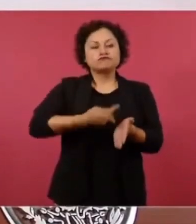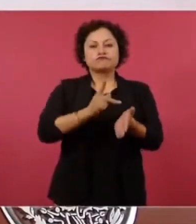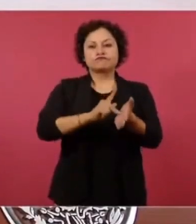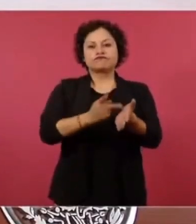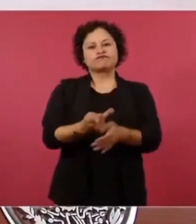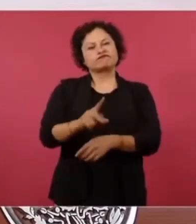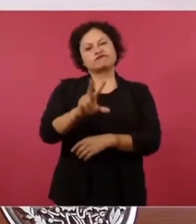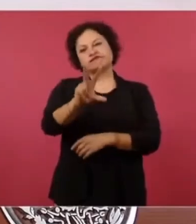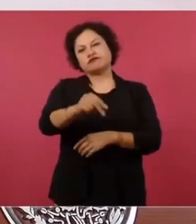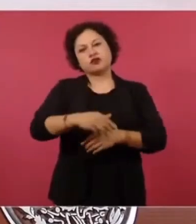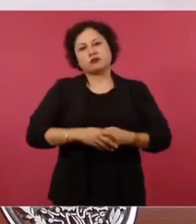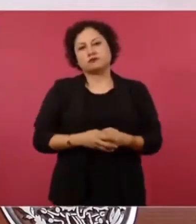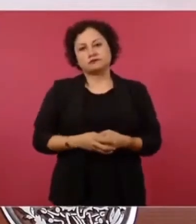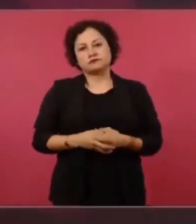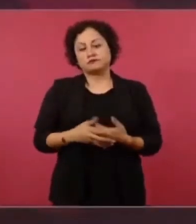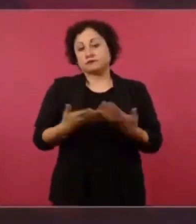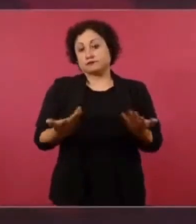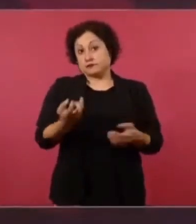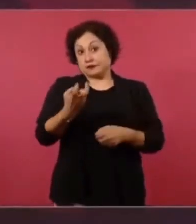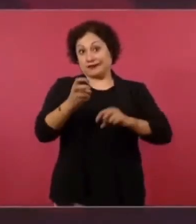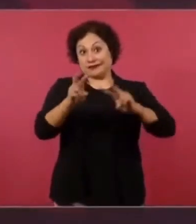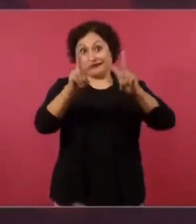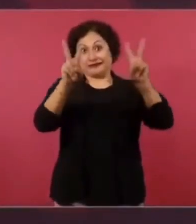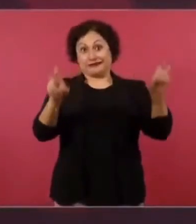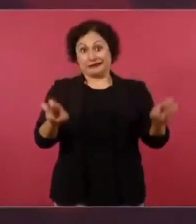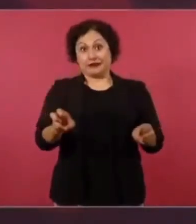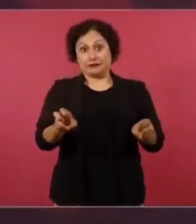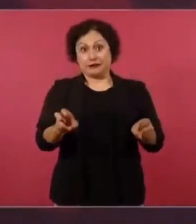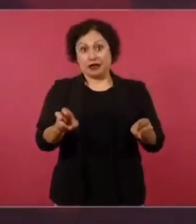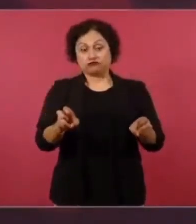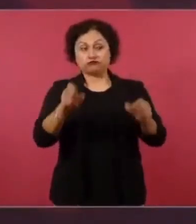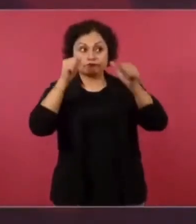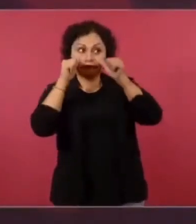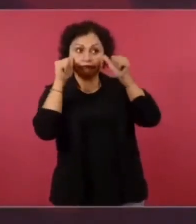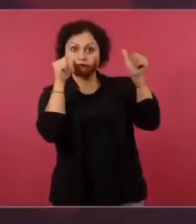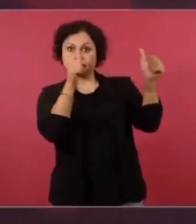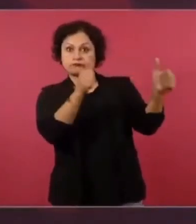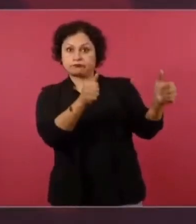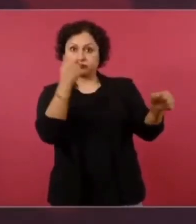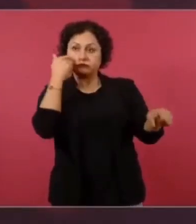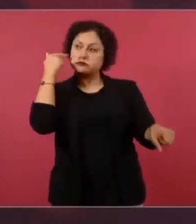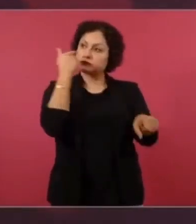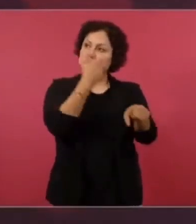Si se deben de tocar estos temas y no guardar silencio,